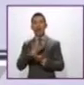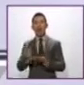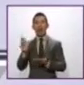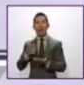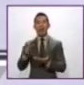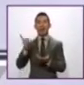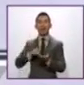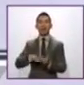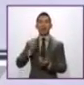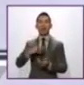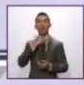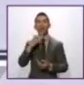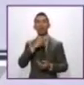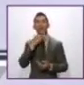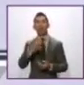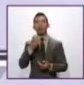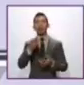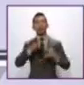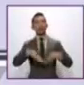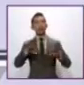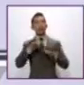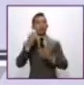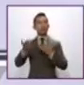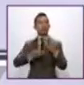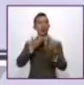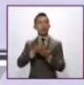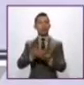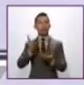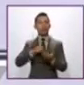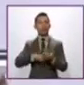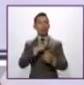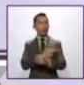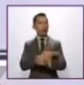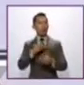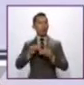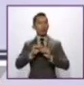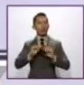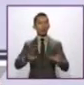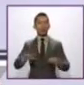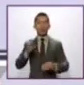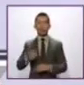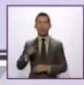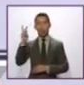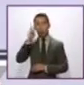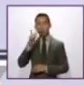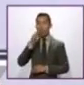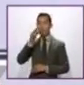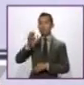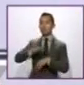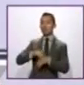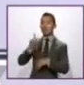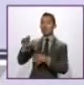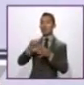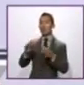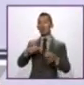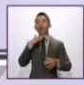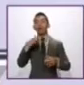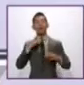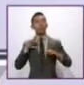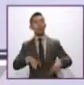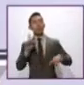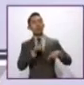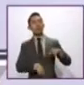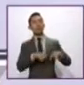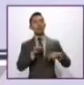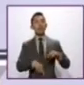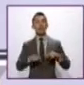Anticorrupción y es una de nuestras principales propuestas en materia de transparencia. Mauricio, ¿cómo puedes hablar de combate a la corrupción